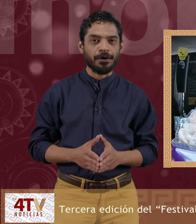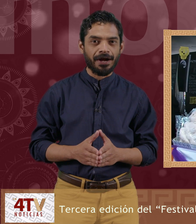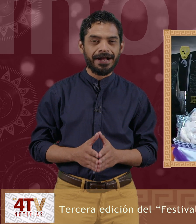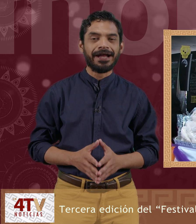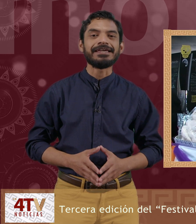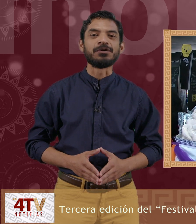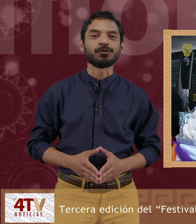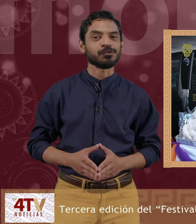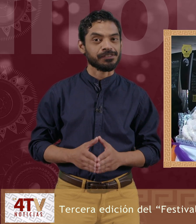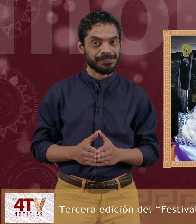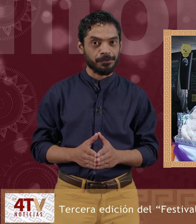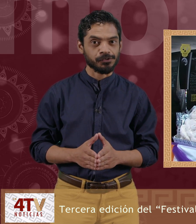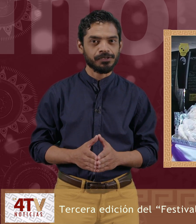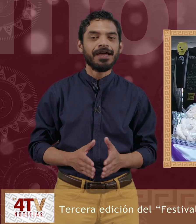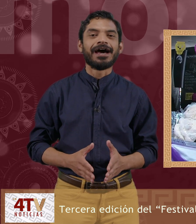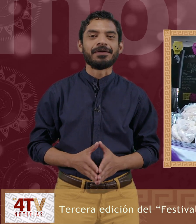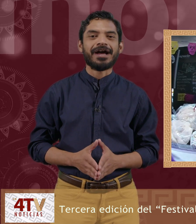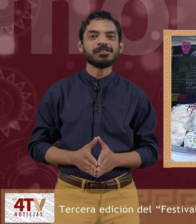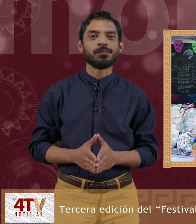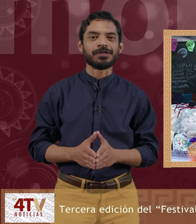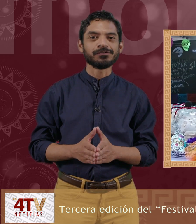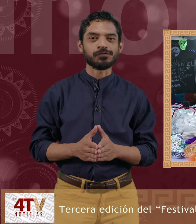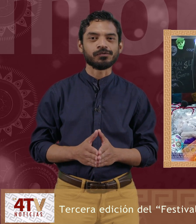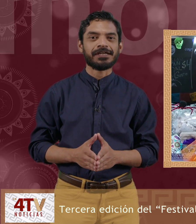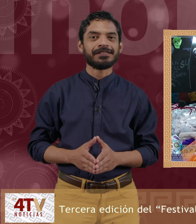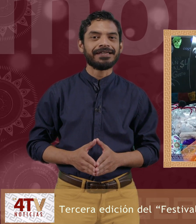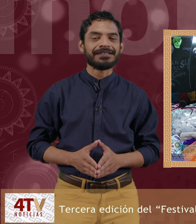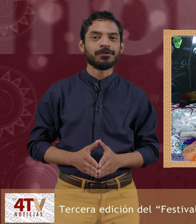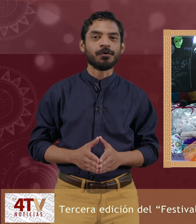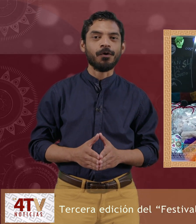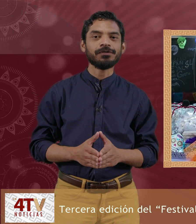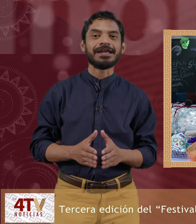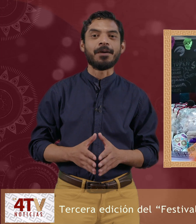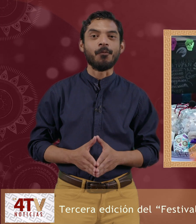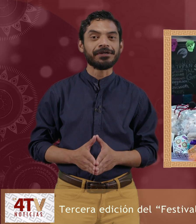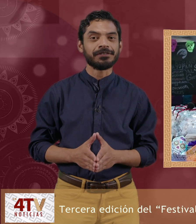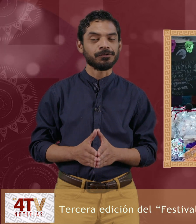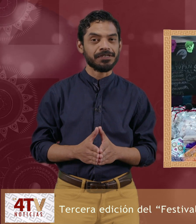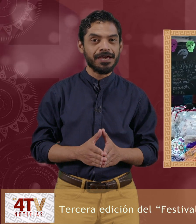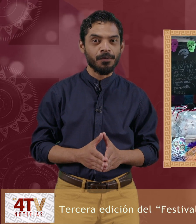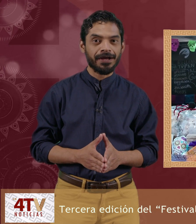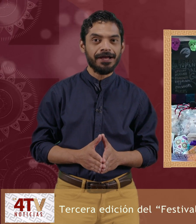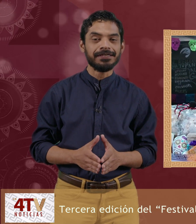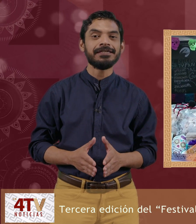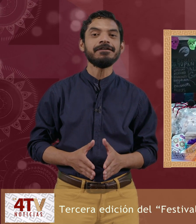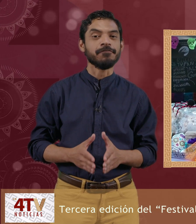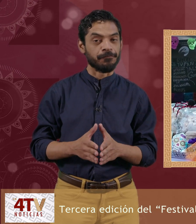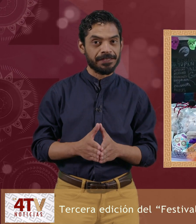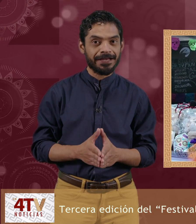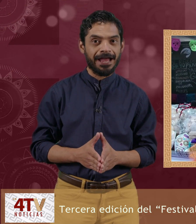cacao de Oaxaca y otros estados. Además, podremos disfrutar del teatro con La Muerte No Tiene Época